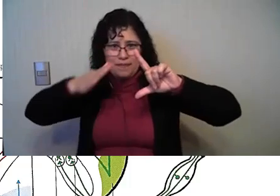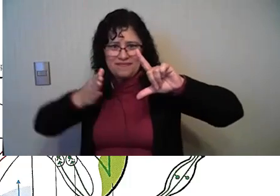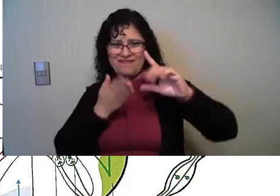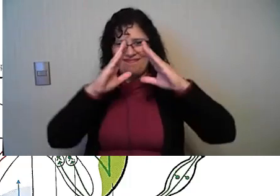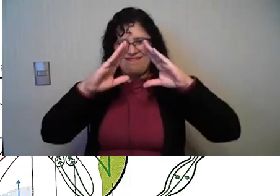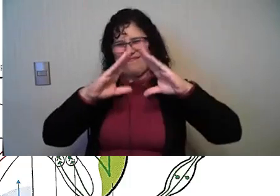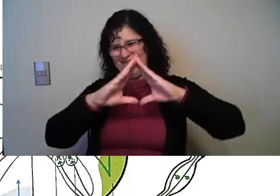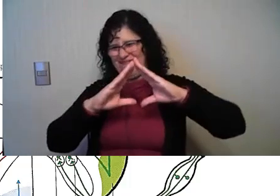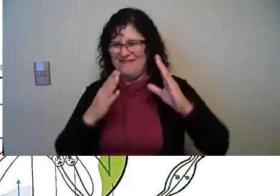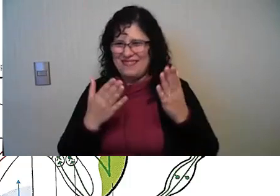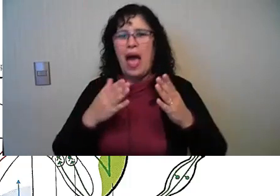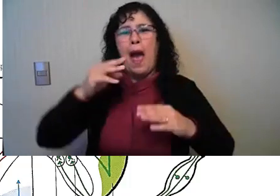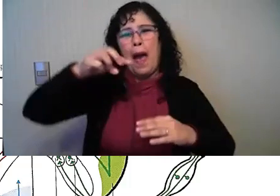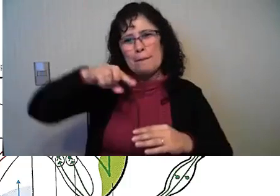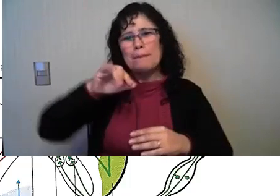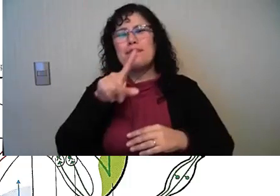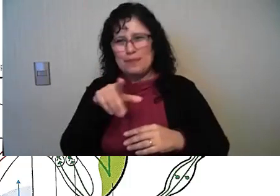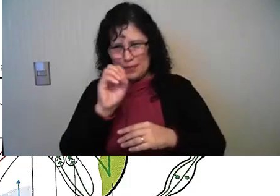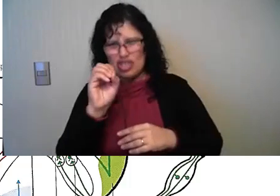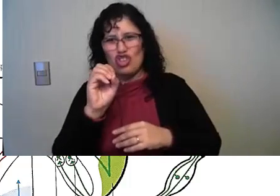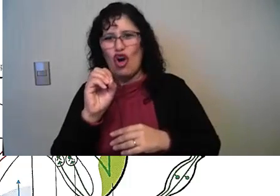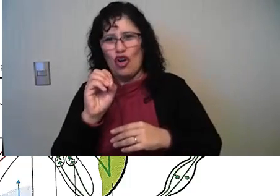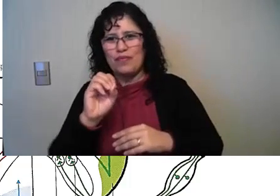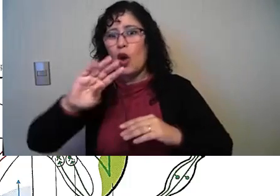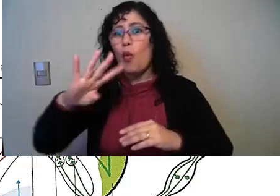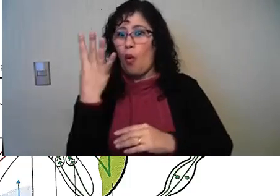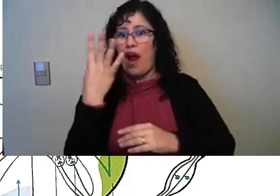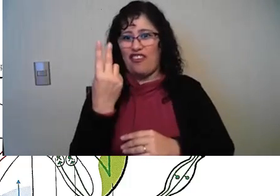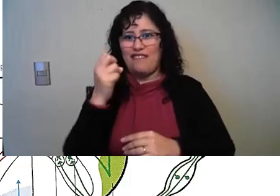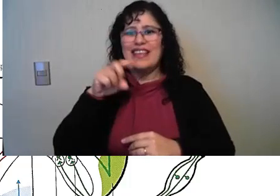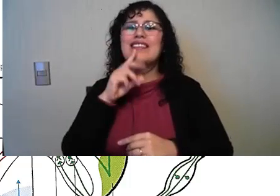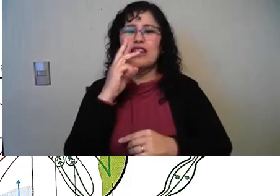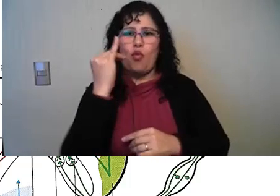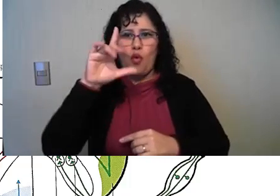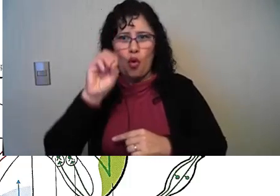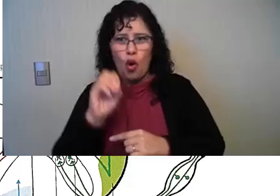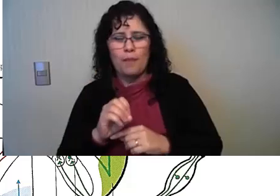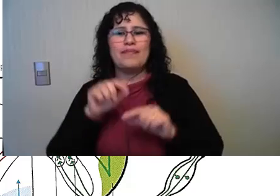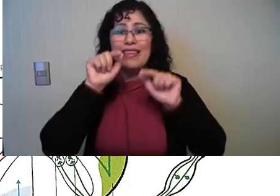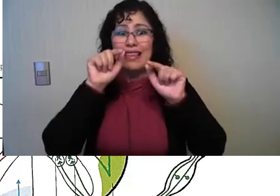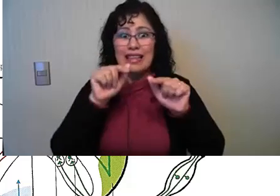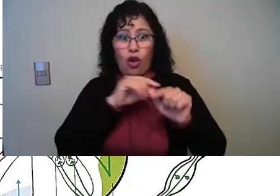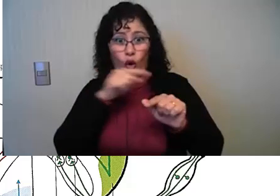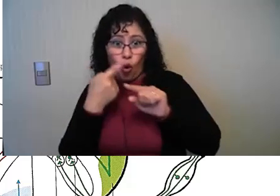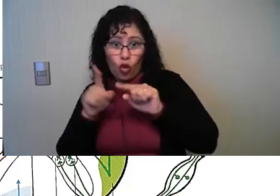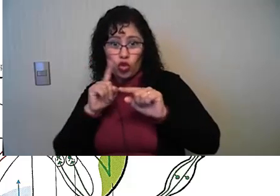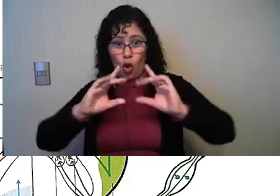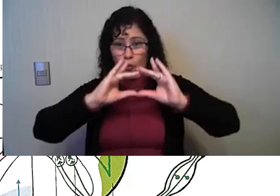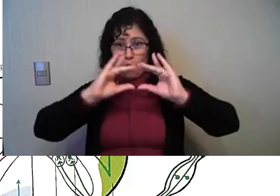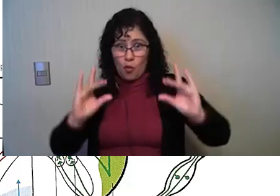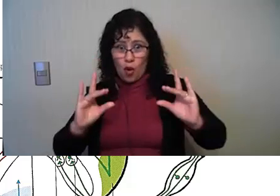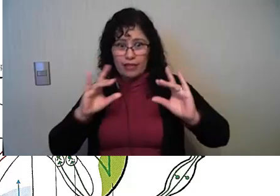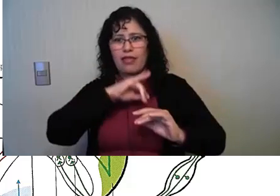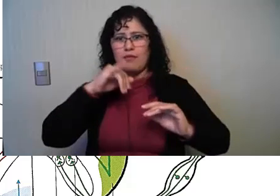¿ya? Por tanto, esto es puente, y el resto, hacia caudal, corresponde